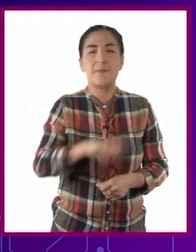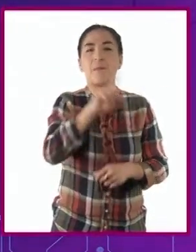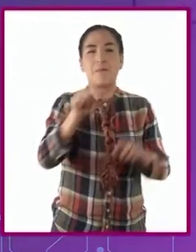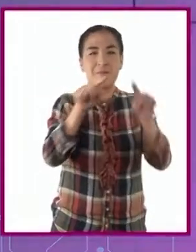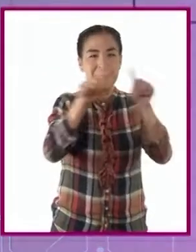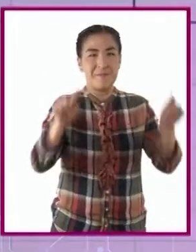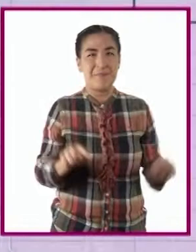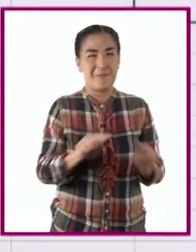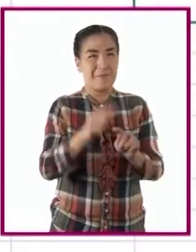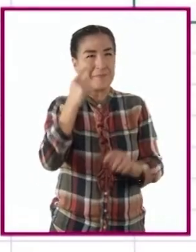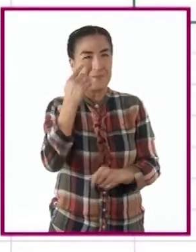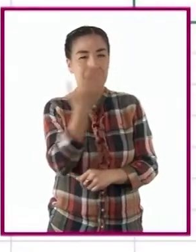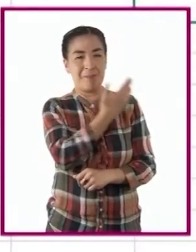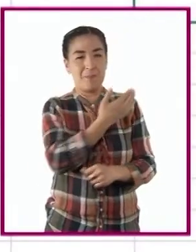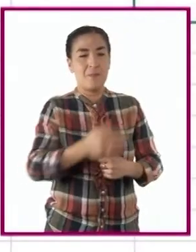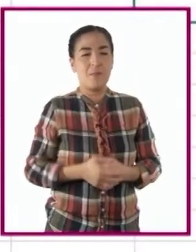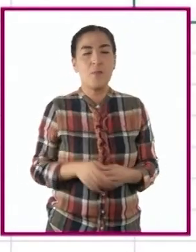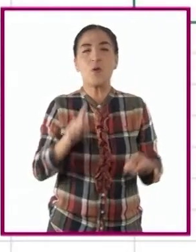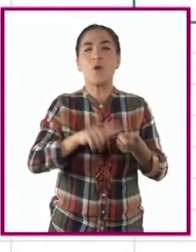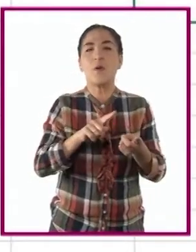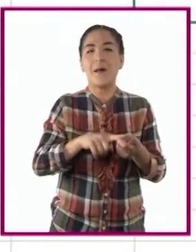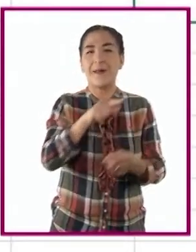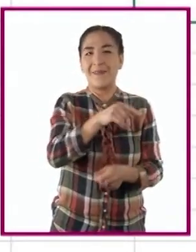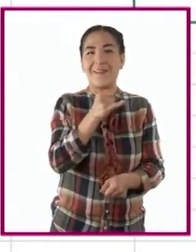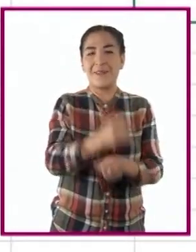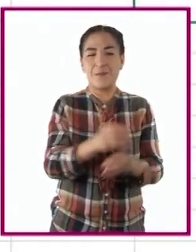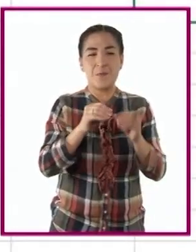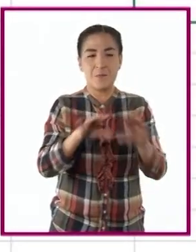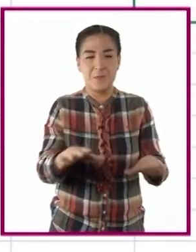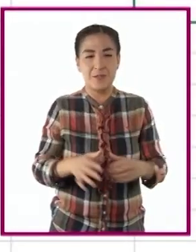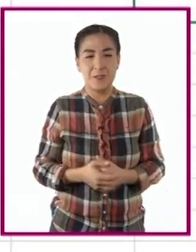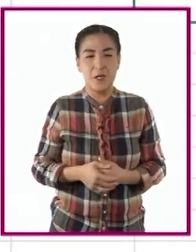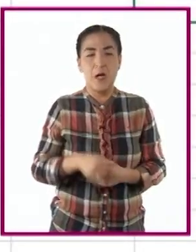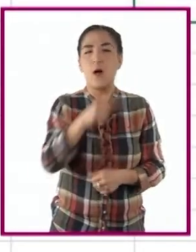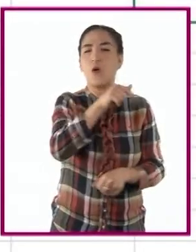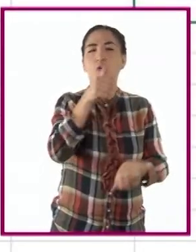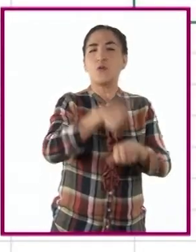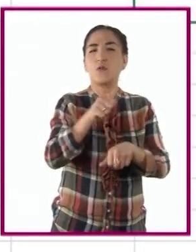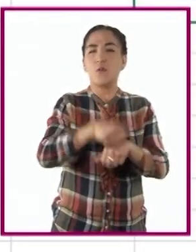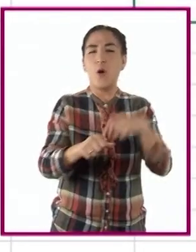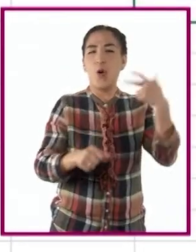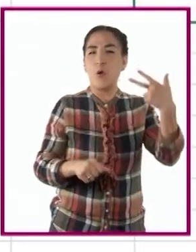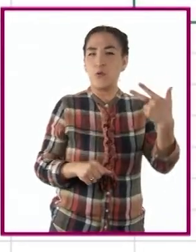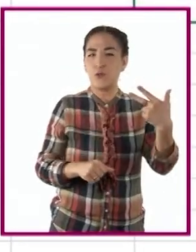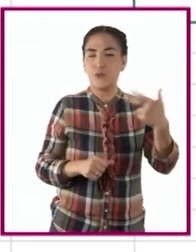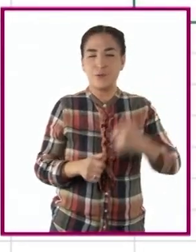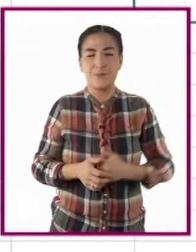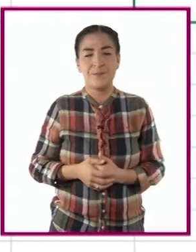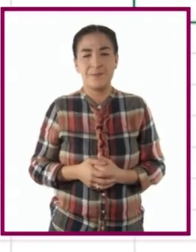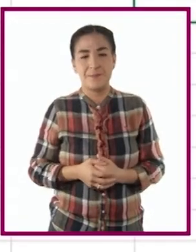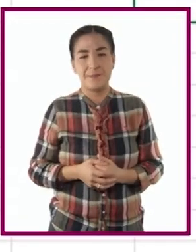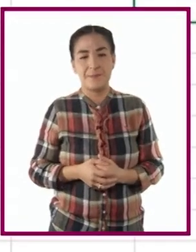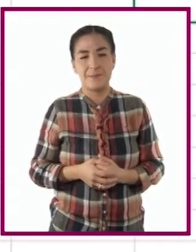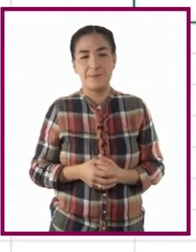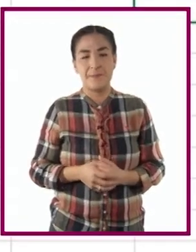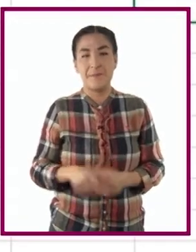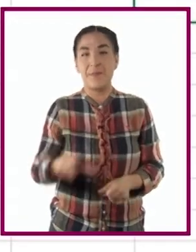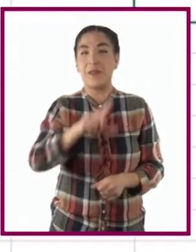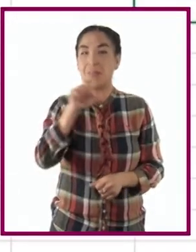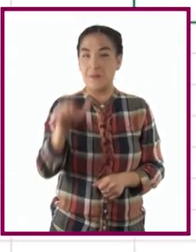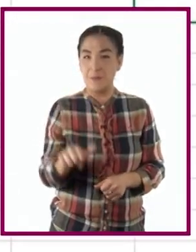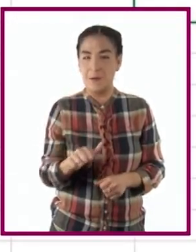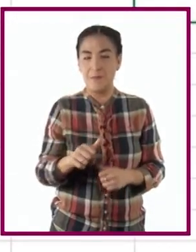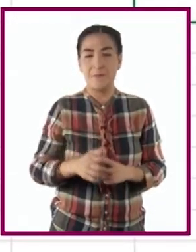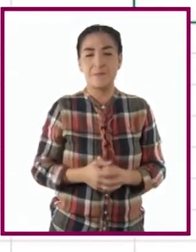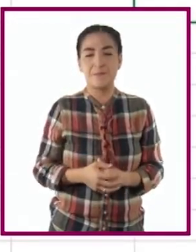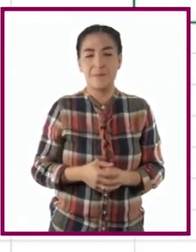para seleccionar origen de datos, en la imagen identificada con el número 8. Luego,